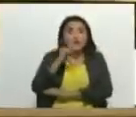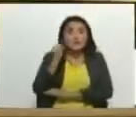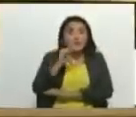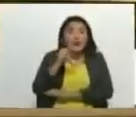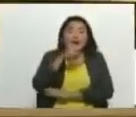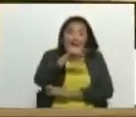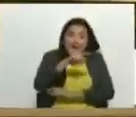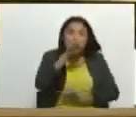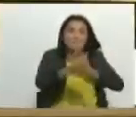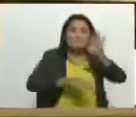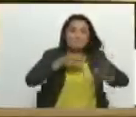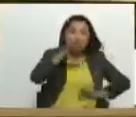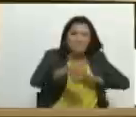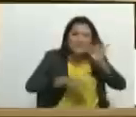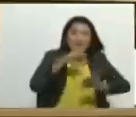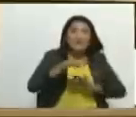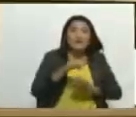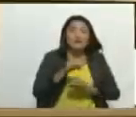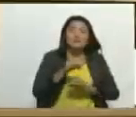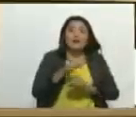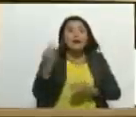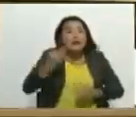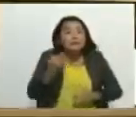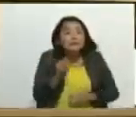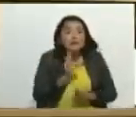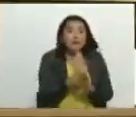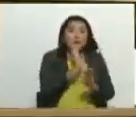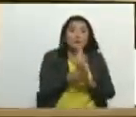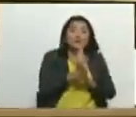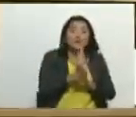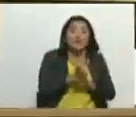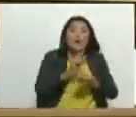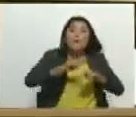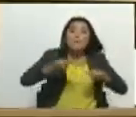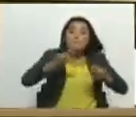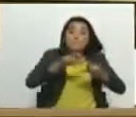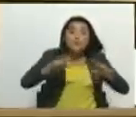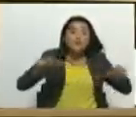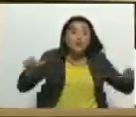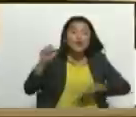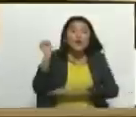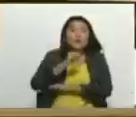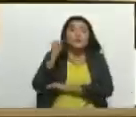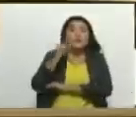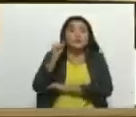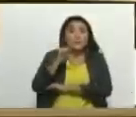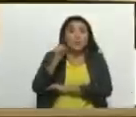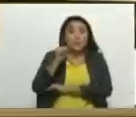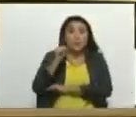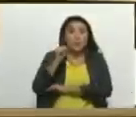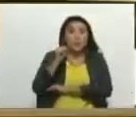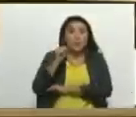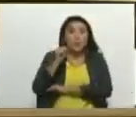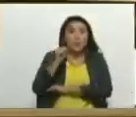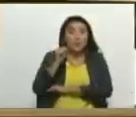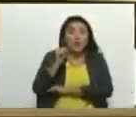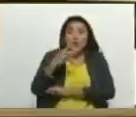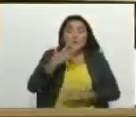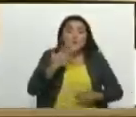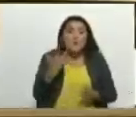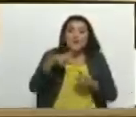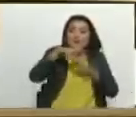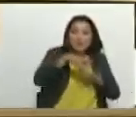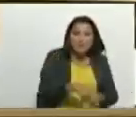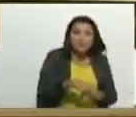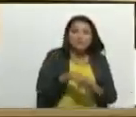está garantizar la protección de las personas con trastorno del espectro autista que estén en situaciones de abuso,